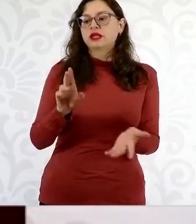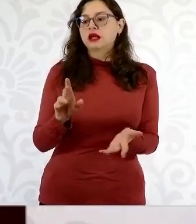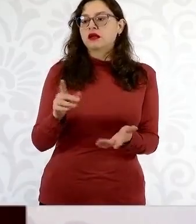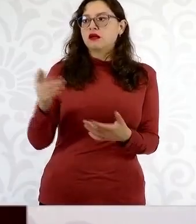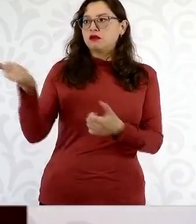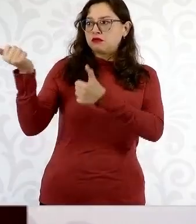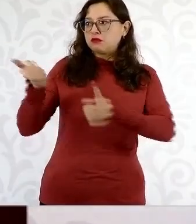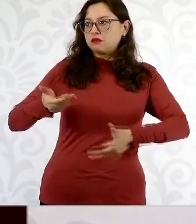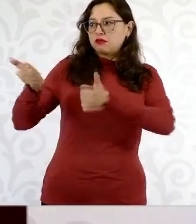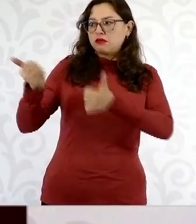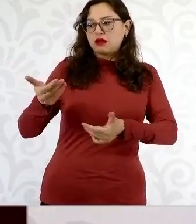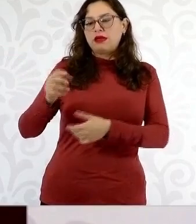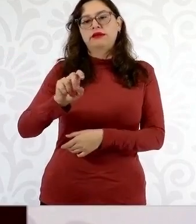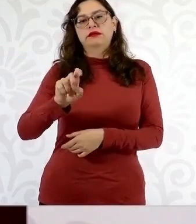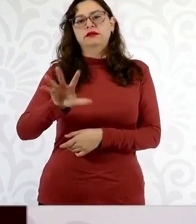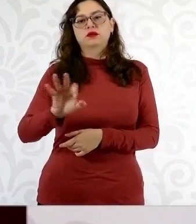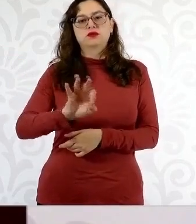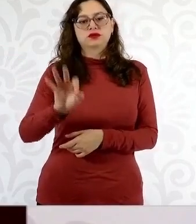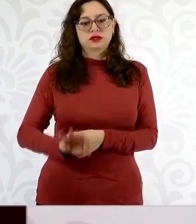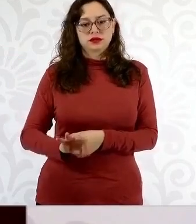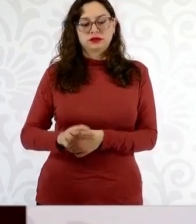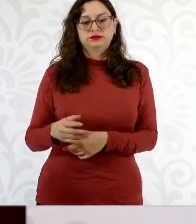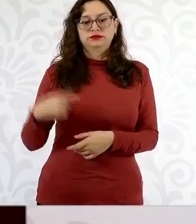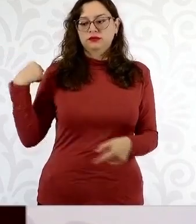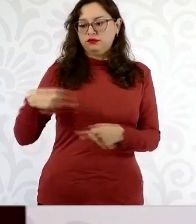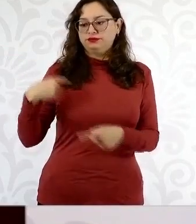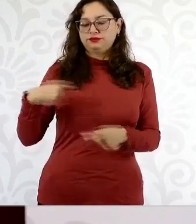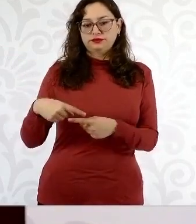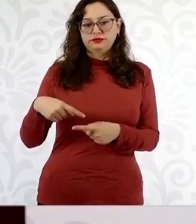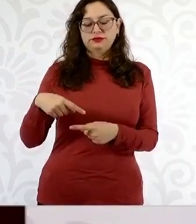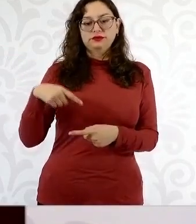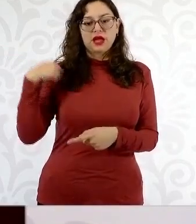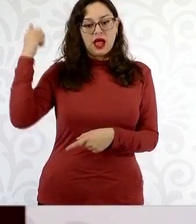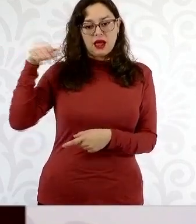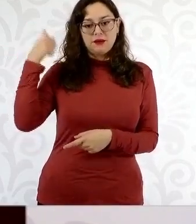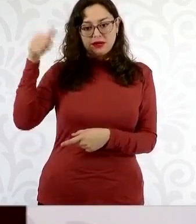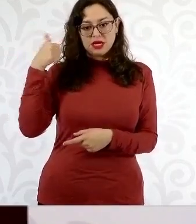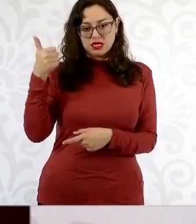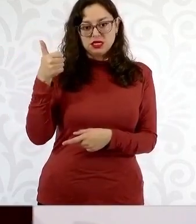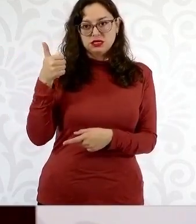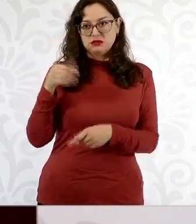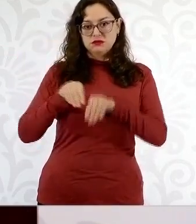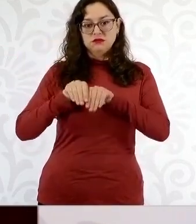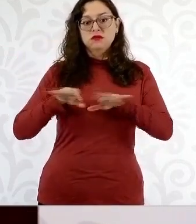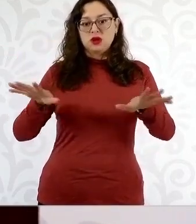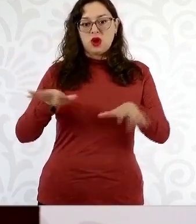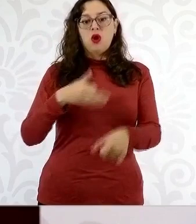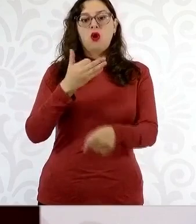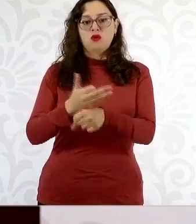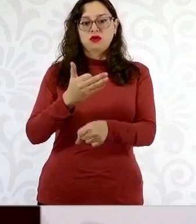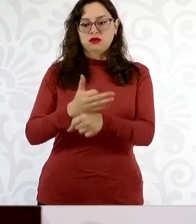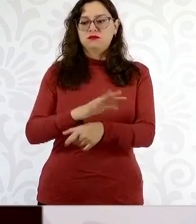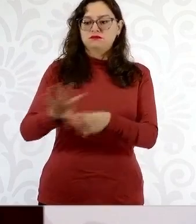35%, que fue publicada en abril de este año. Y ahora hacemos un complemento de